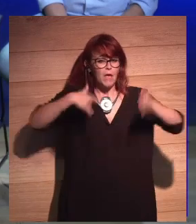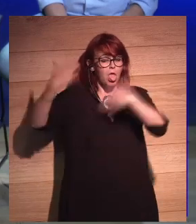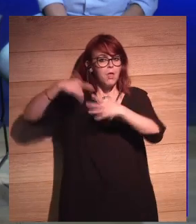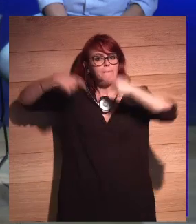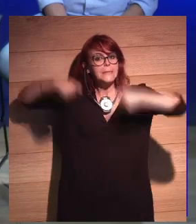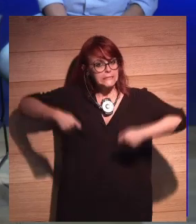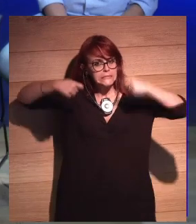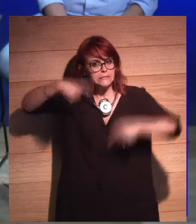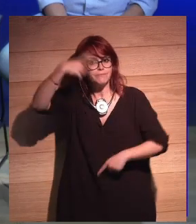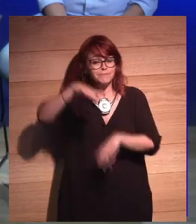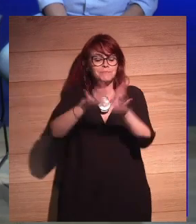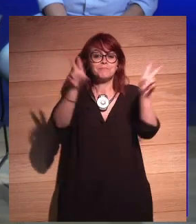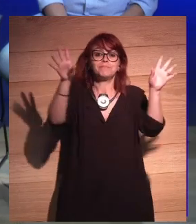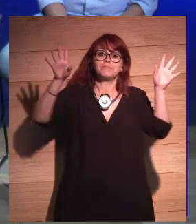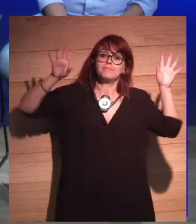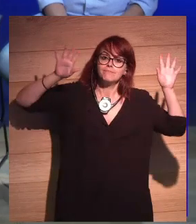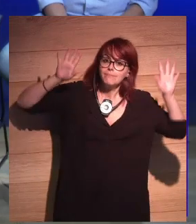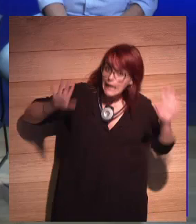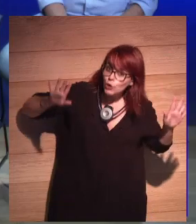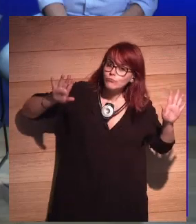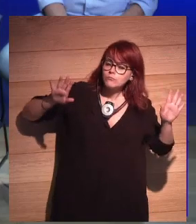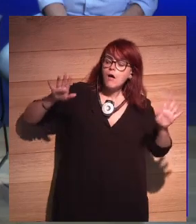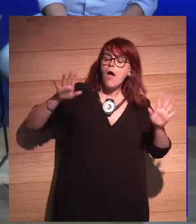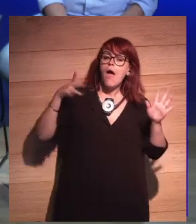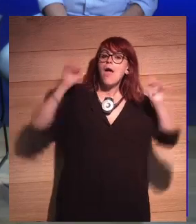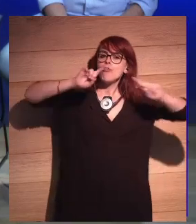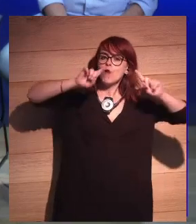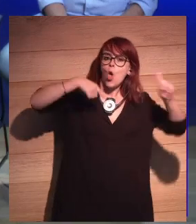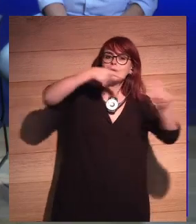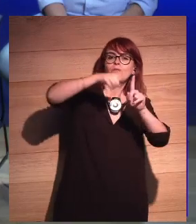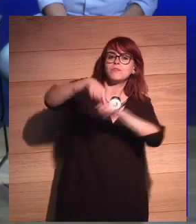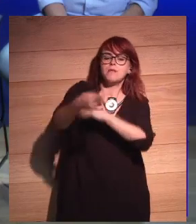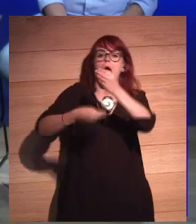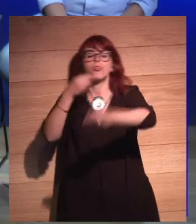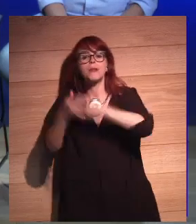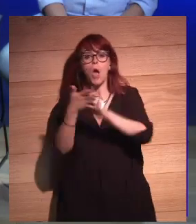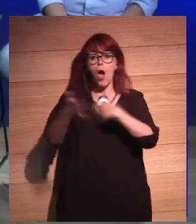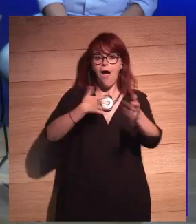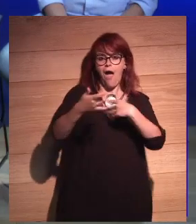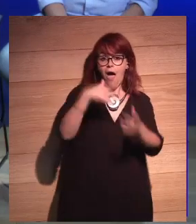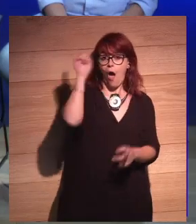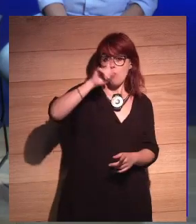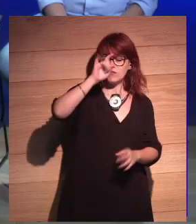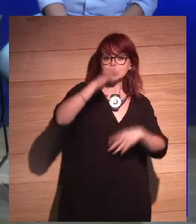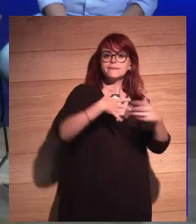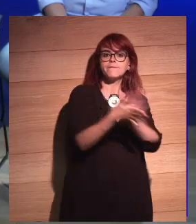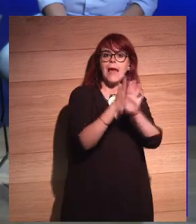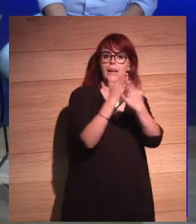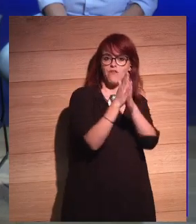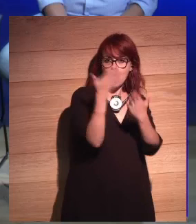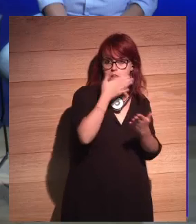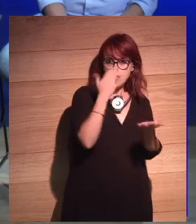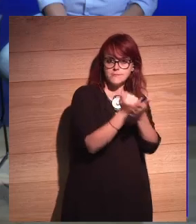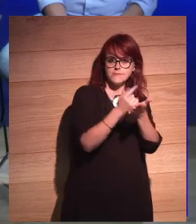pero hay que educar para saber hacer. Un profesor no es autor de libros de texto, ¿vale?